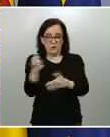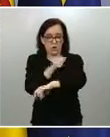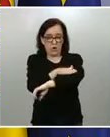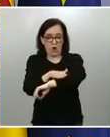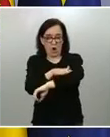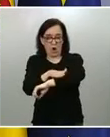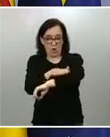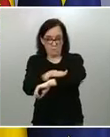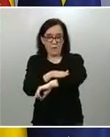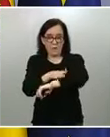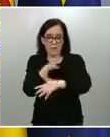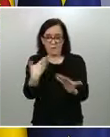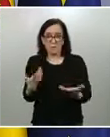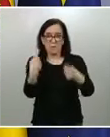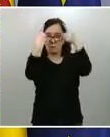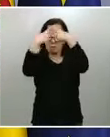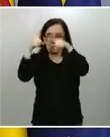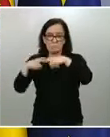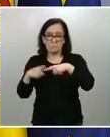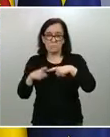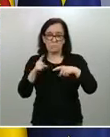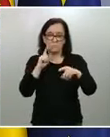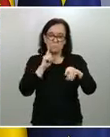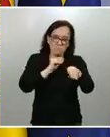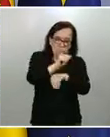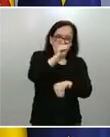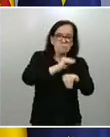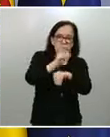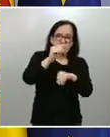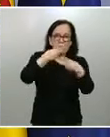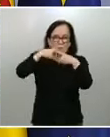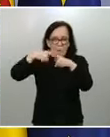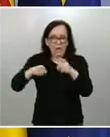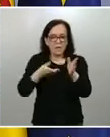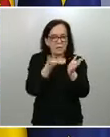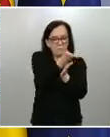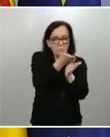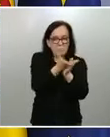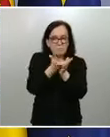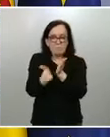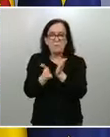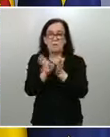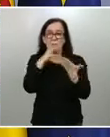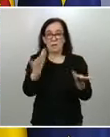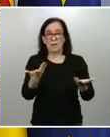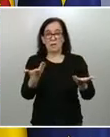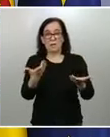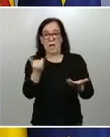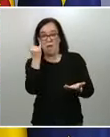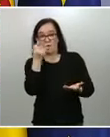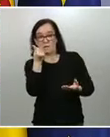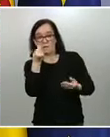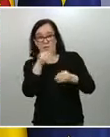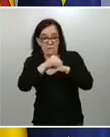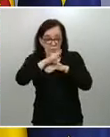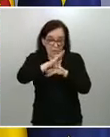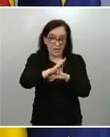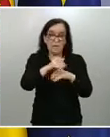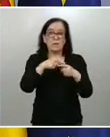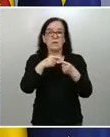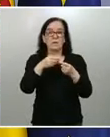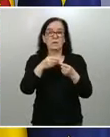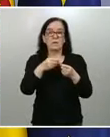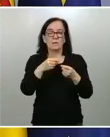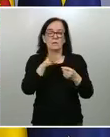distintos tipos de ayuda tienen que ver los como decía con la liquidez y con que las